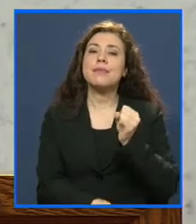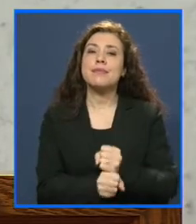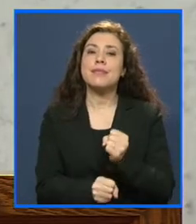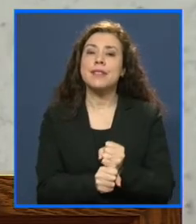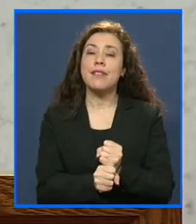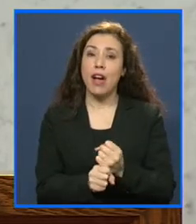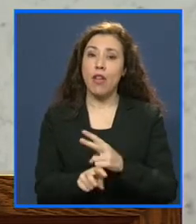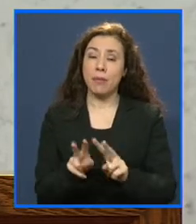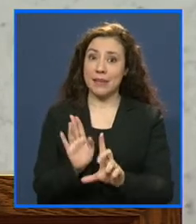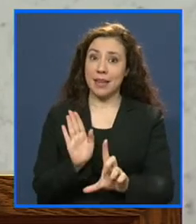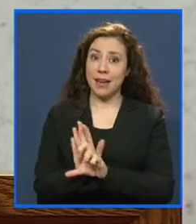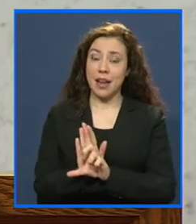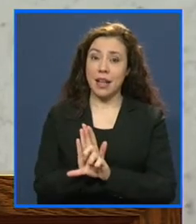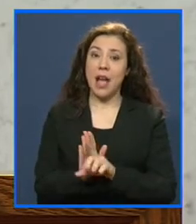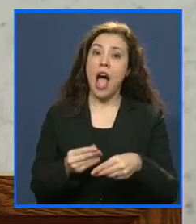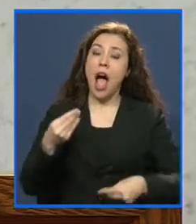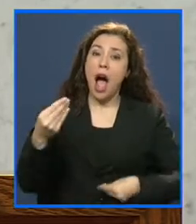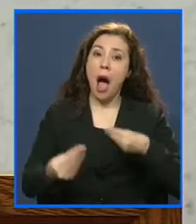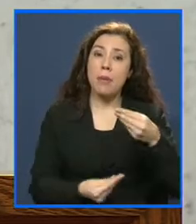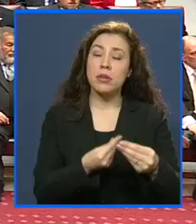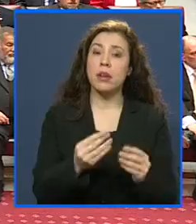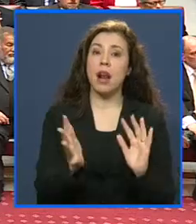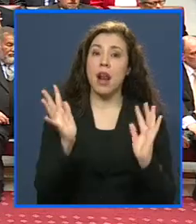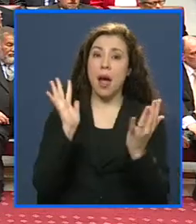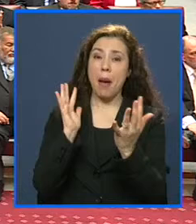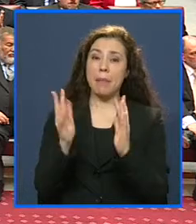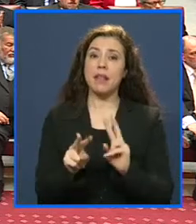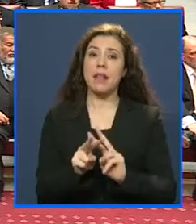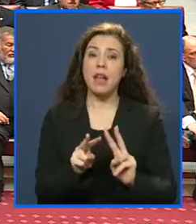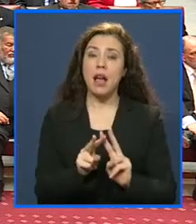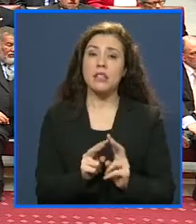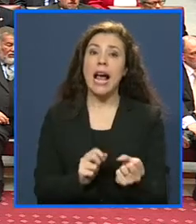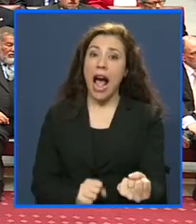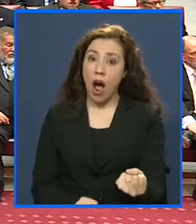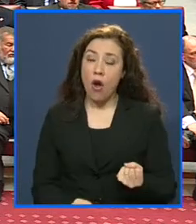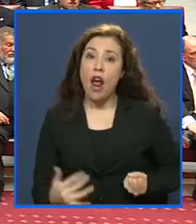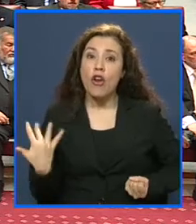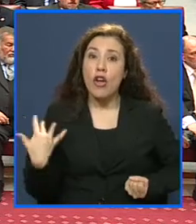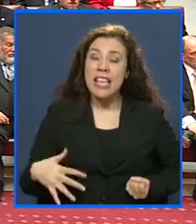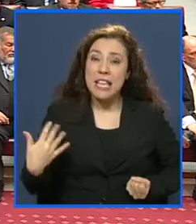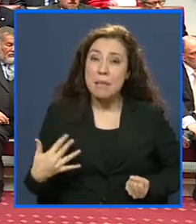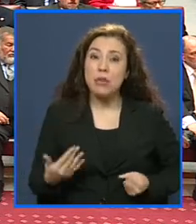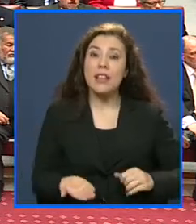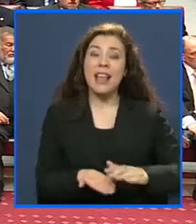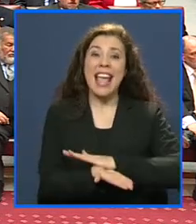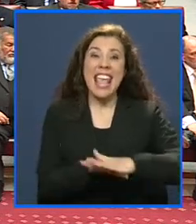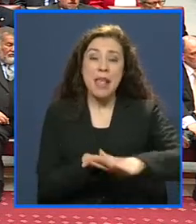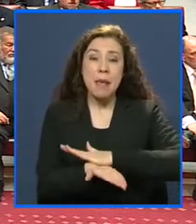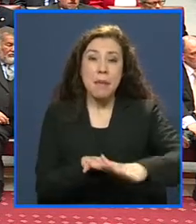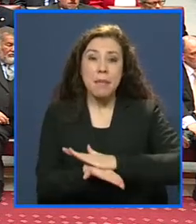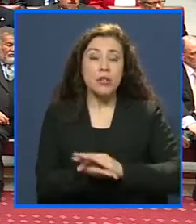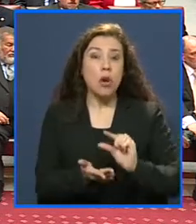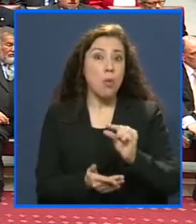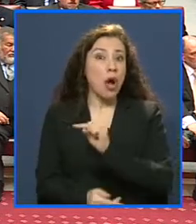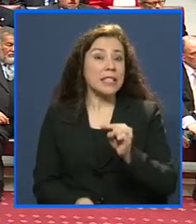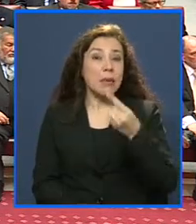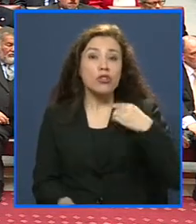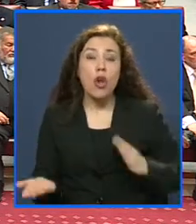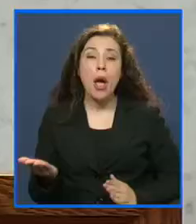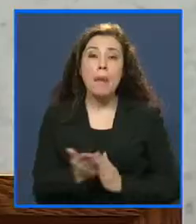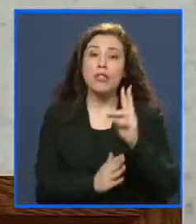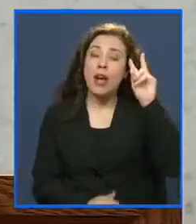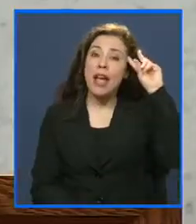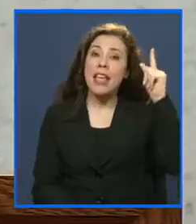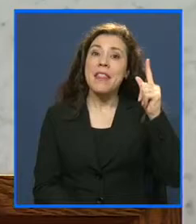legislativo contribuir al medio ambiente y realizar un ahorro significativo en impresiones lanzamos hace pocas semanas la iniciativa